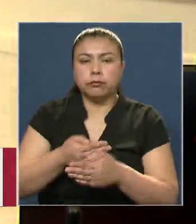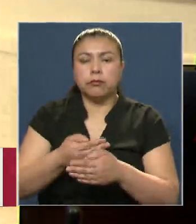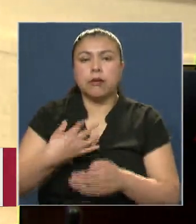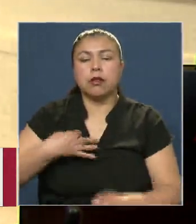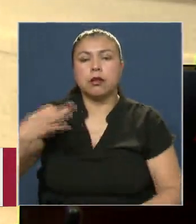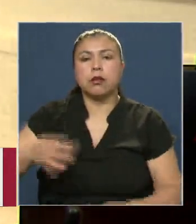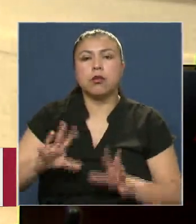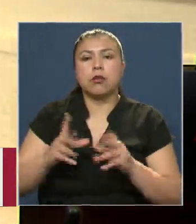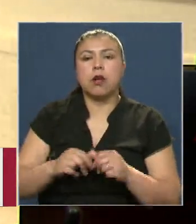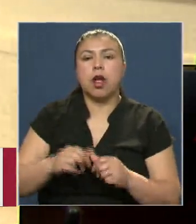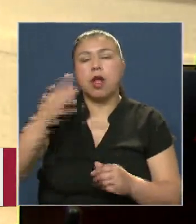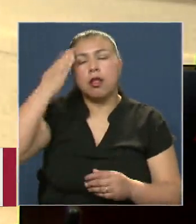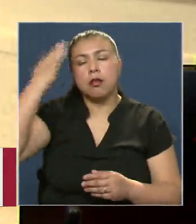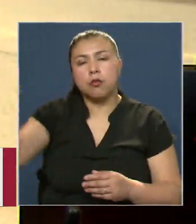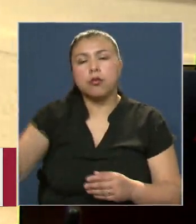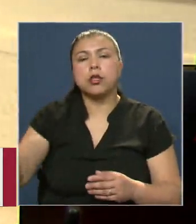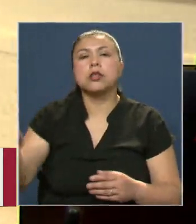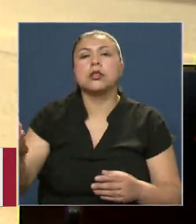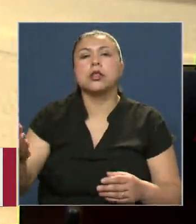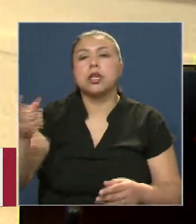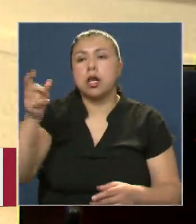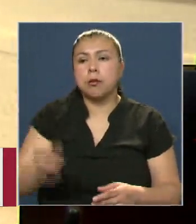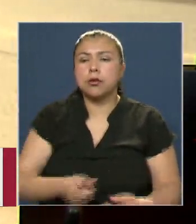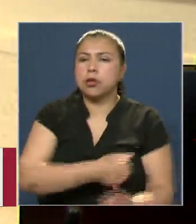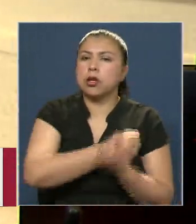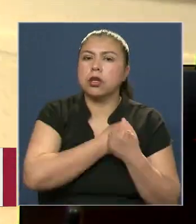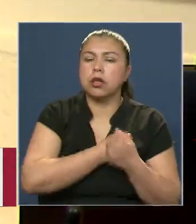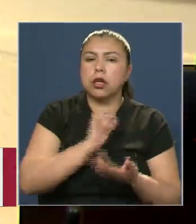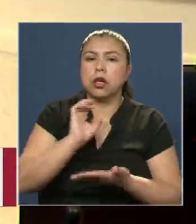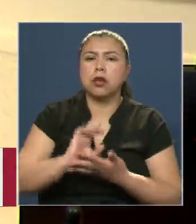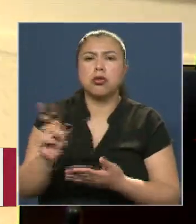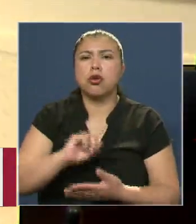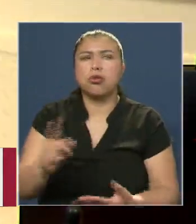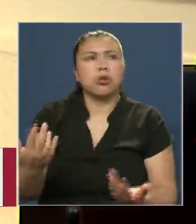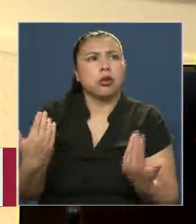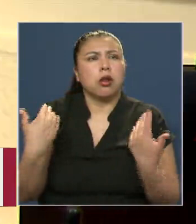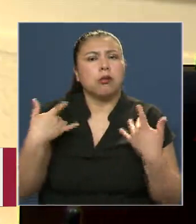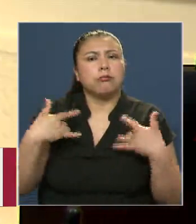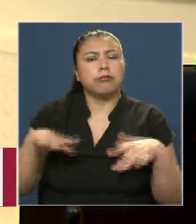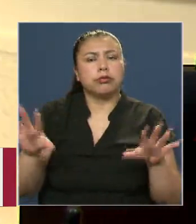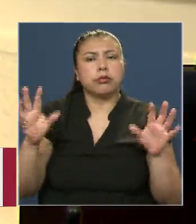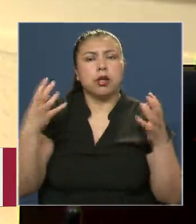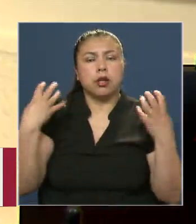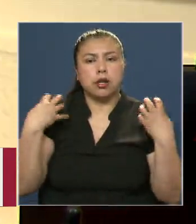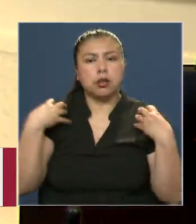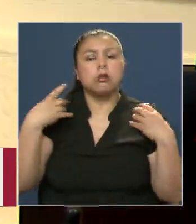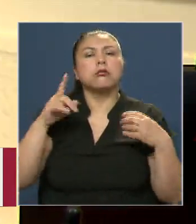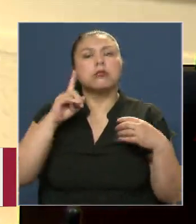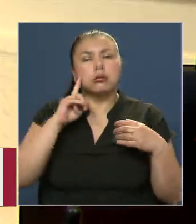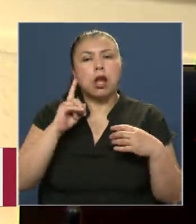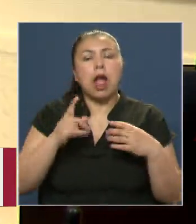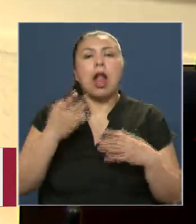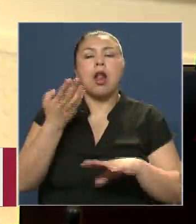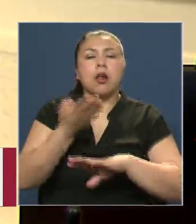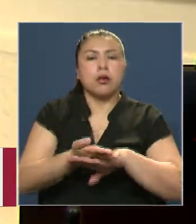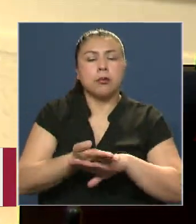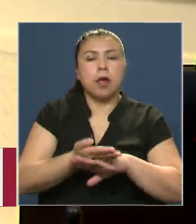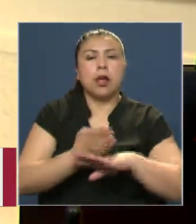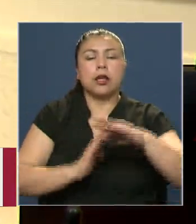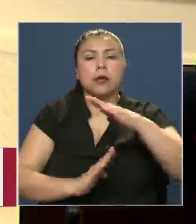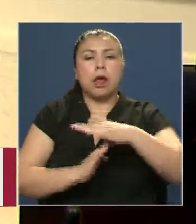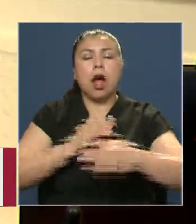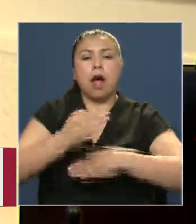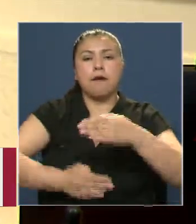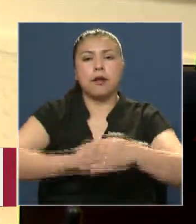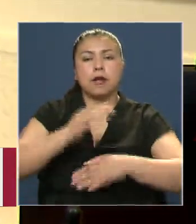familias, de sus vecinos, de sus seres queridos. Y el Estado nos ha hecho responsables. De hecho, una de las grandes demandas pendientes son